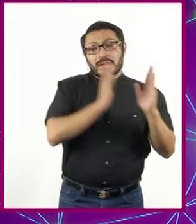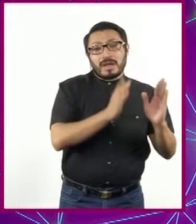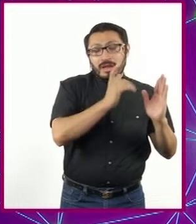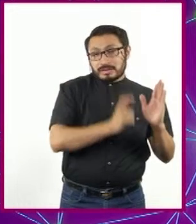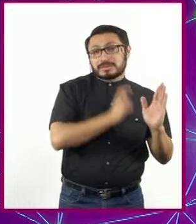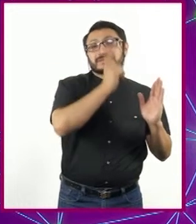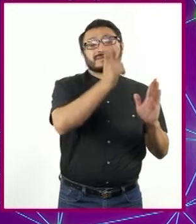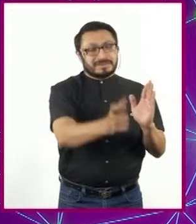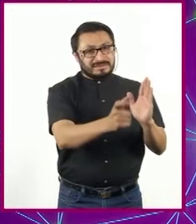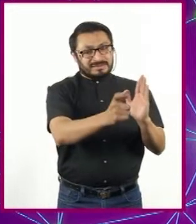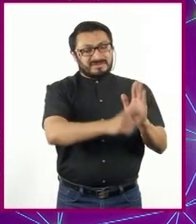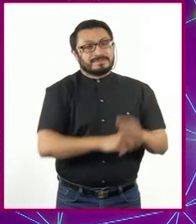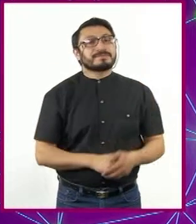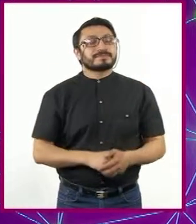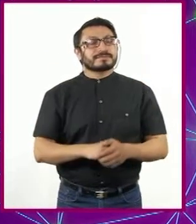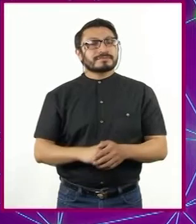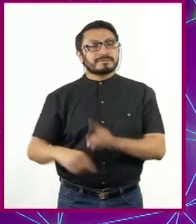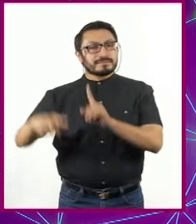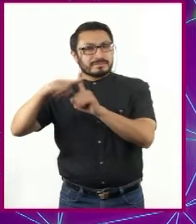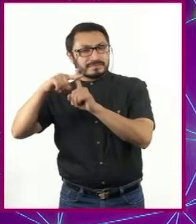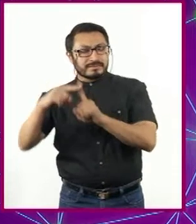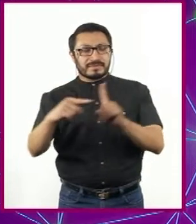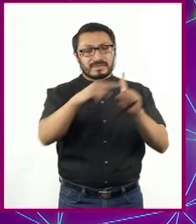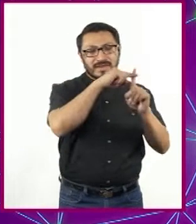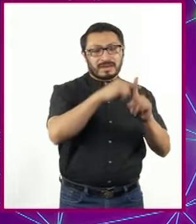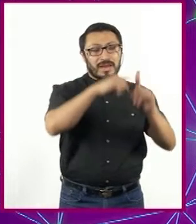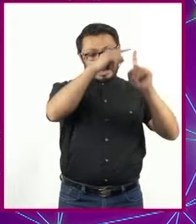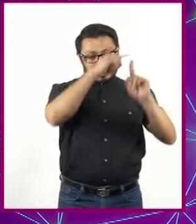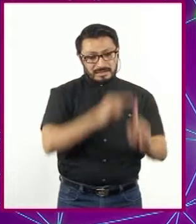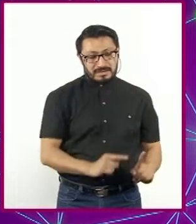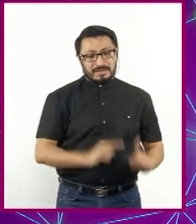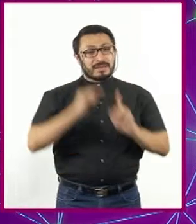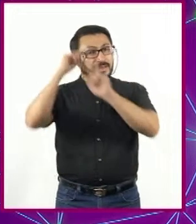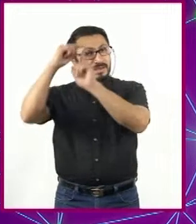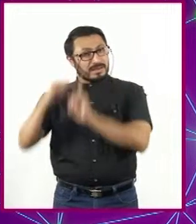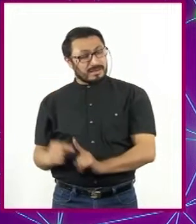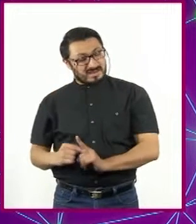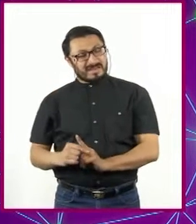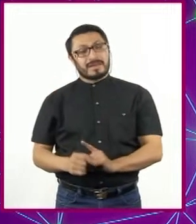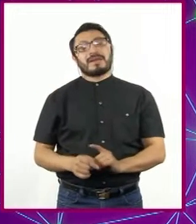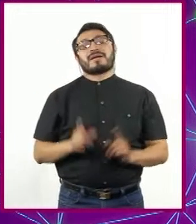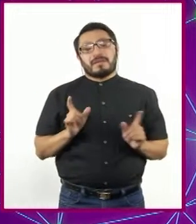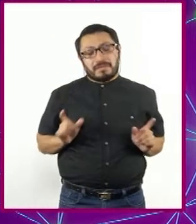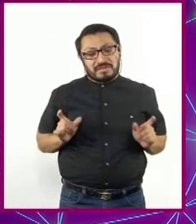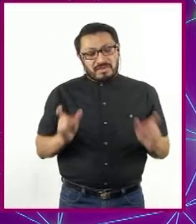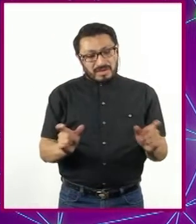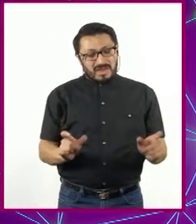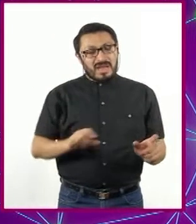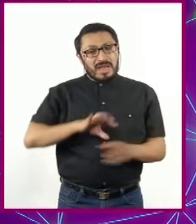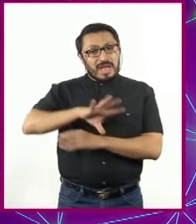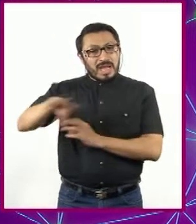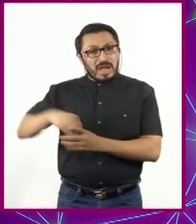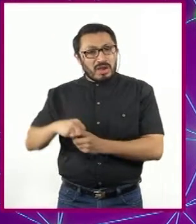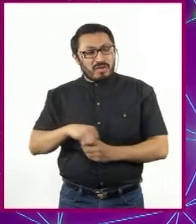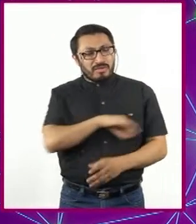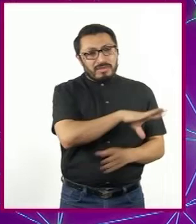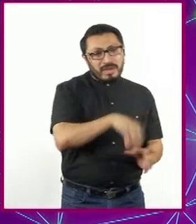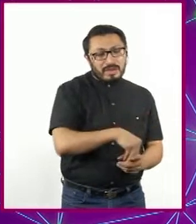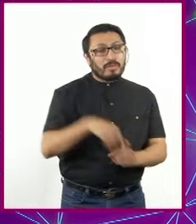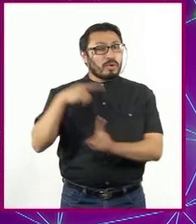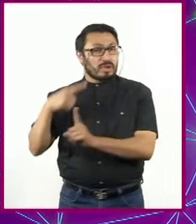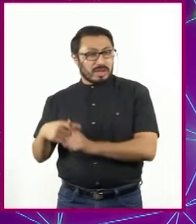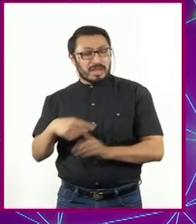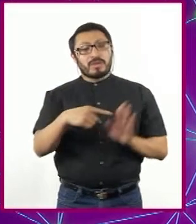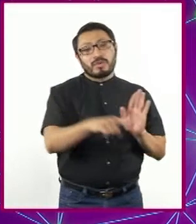reembolsos. Sumaremos las cantidades de las columnas por separado para obtener los totales positivos y negativos